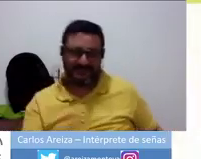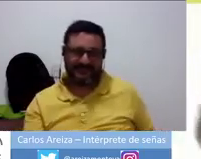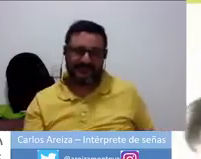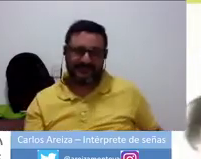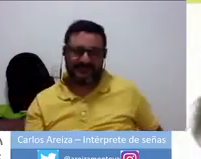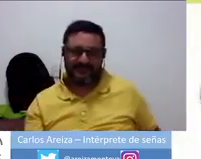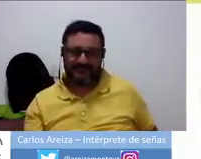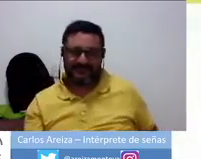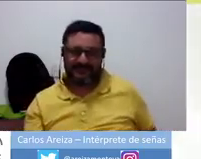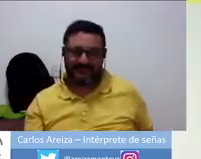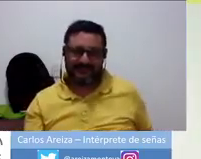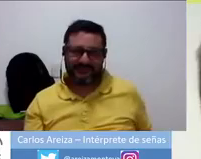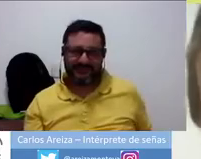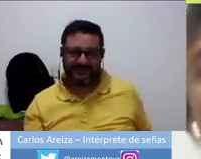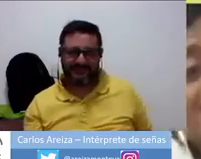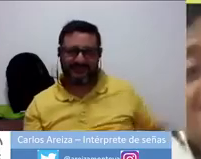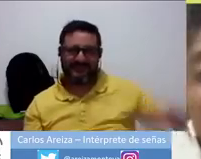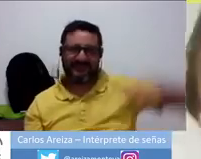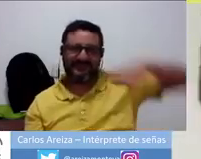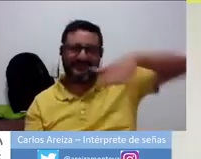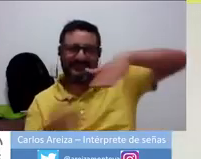la puntica del dedo gordo del pie.